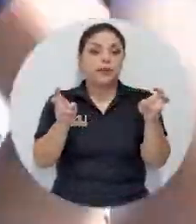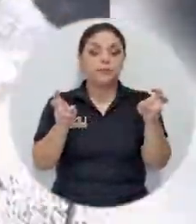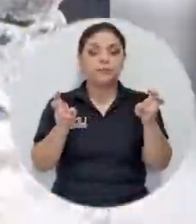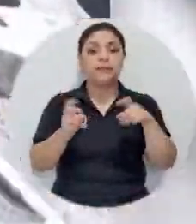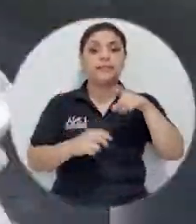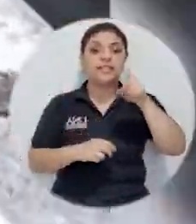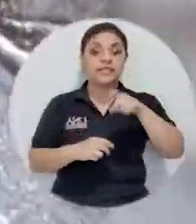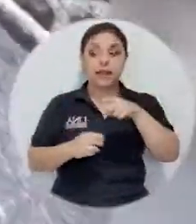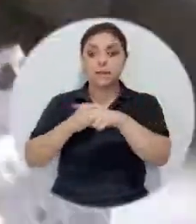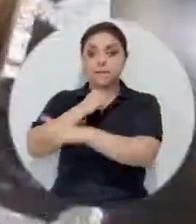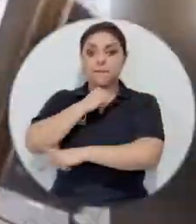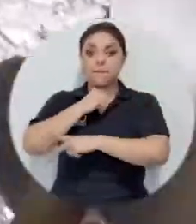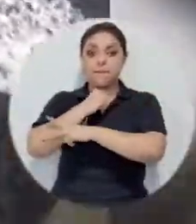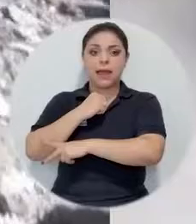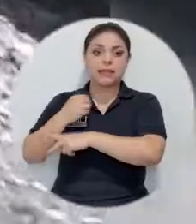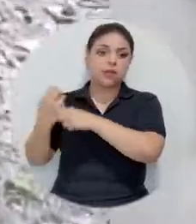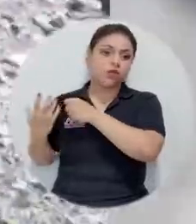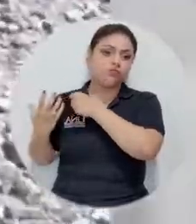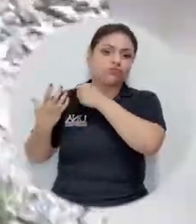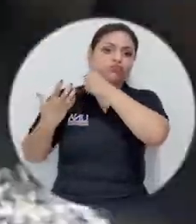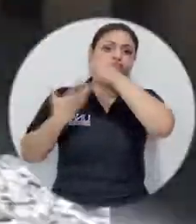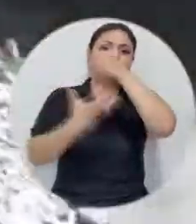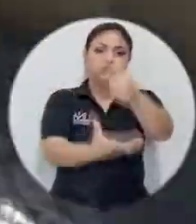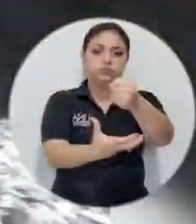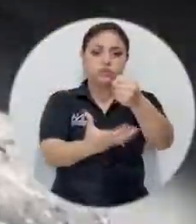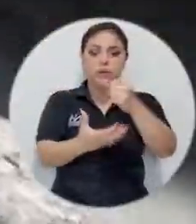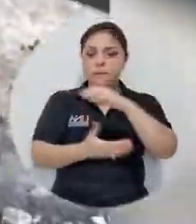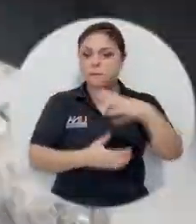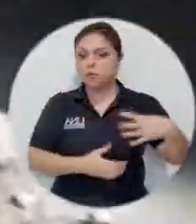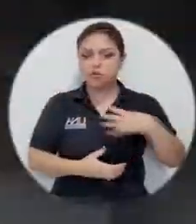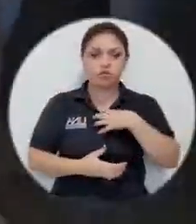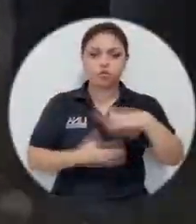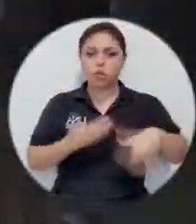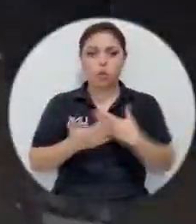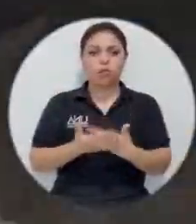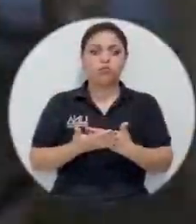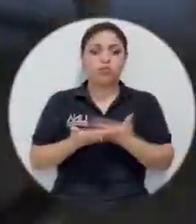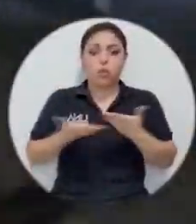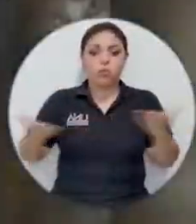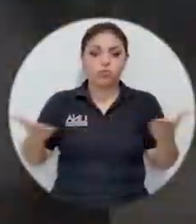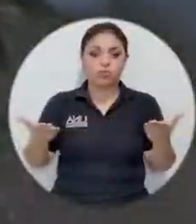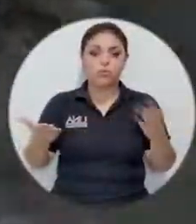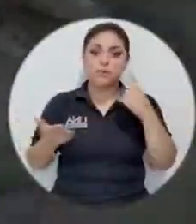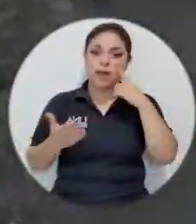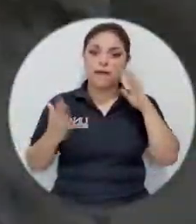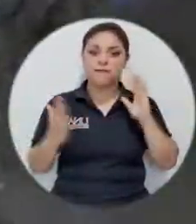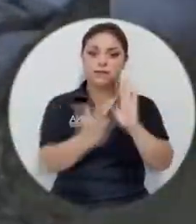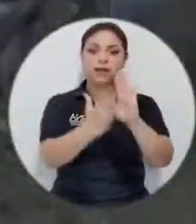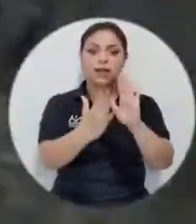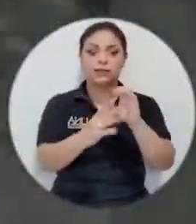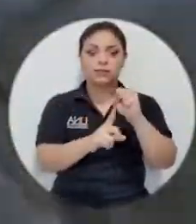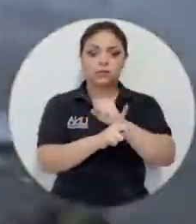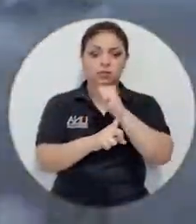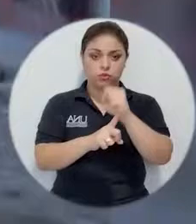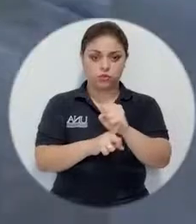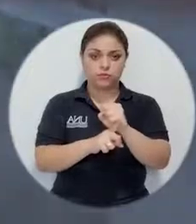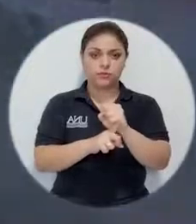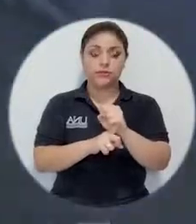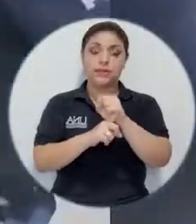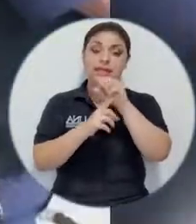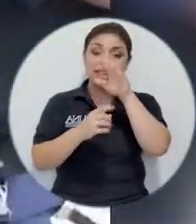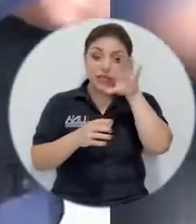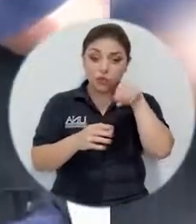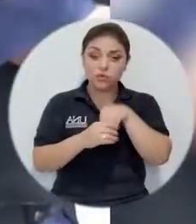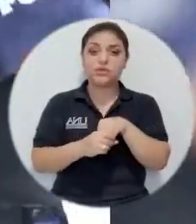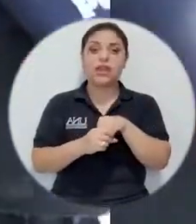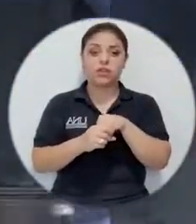a disposición todos sus recursos para poder hacer frente a esa situación, incluyendo el elemento coercitivo. Es un